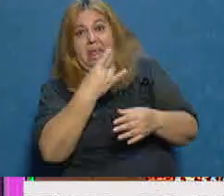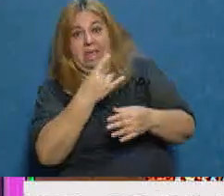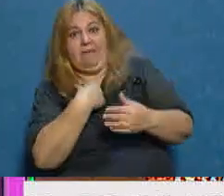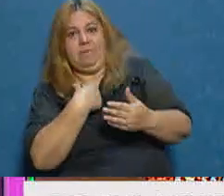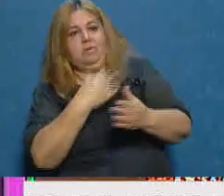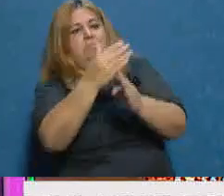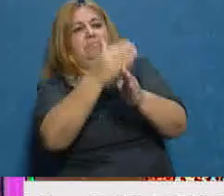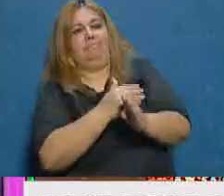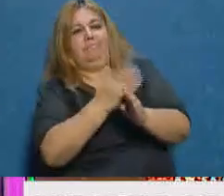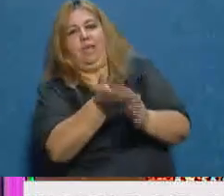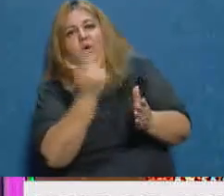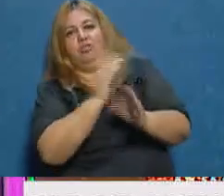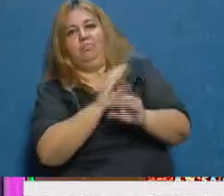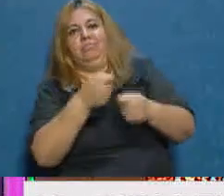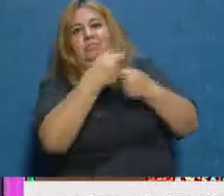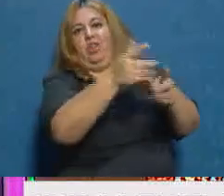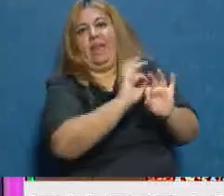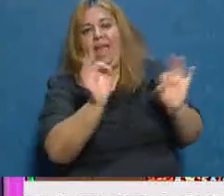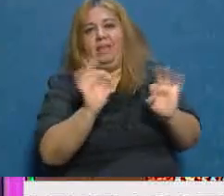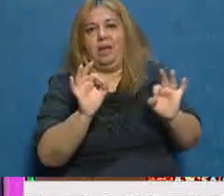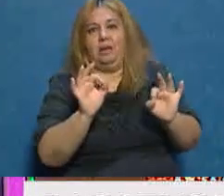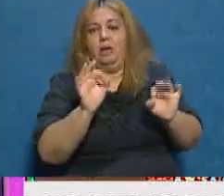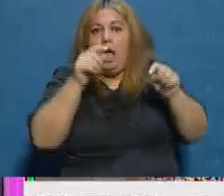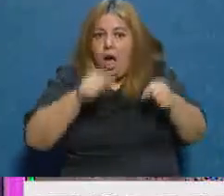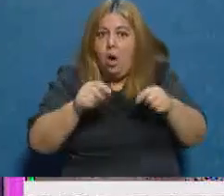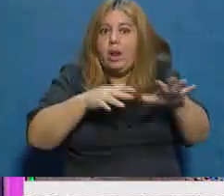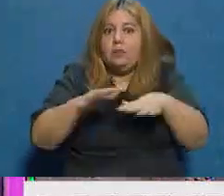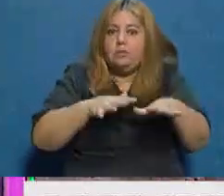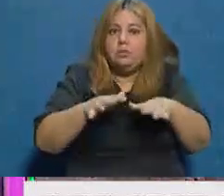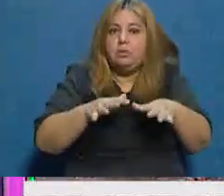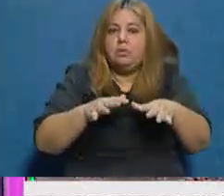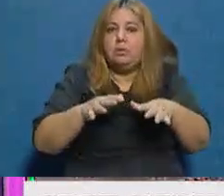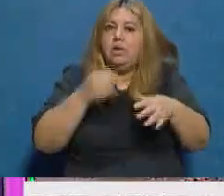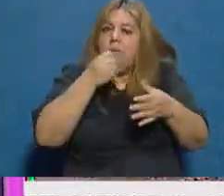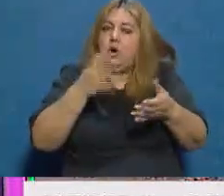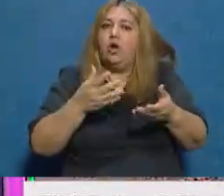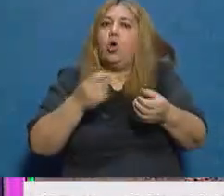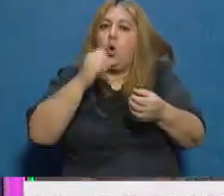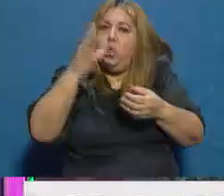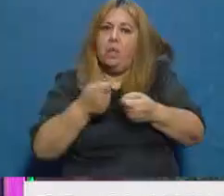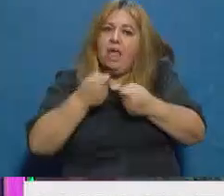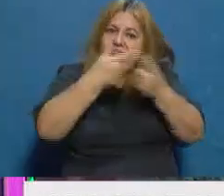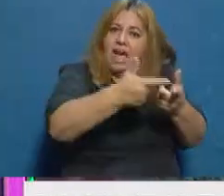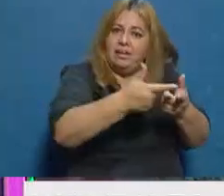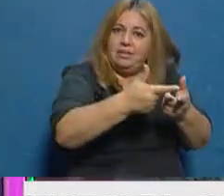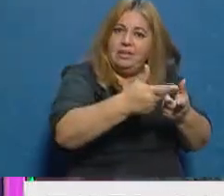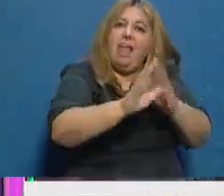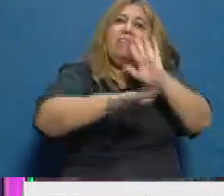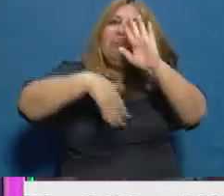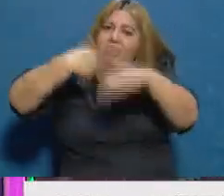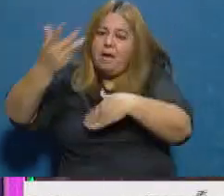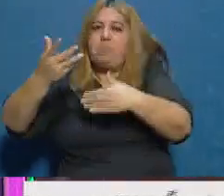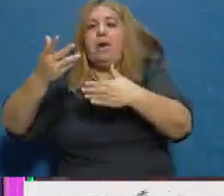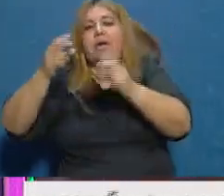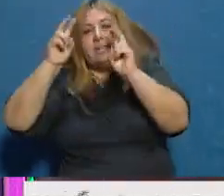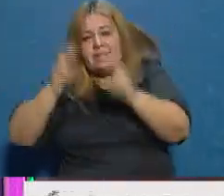esto que podría haber sido bien recibido en un momento tan difícil y después ajustar lo económico. Nosotros salimos a buscar